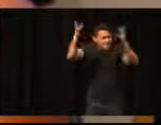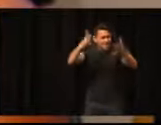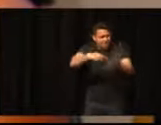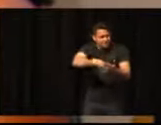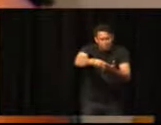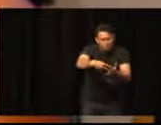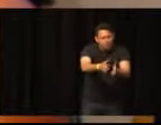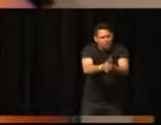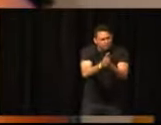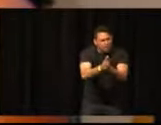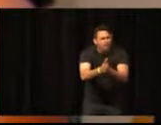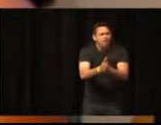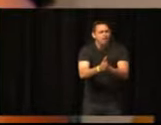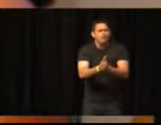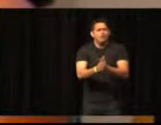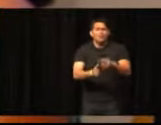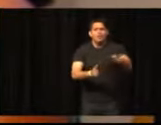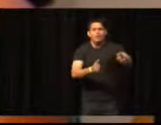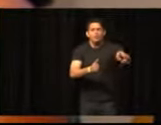etcétera, para atraer